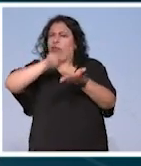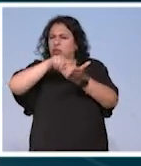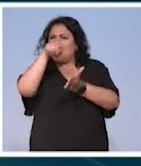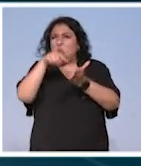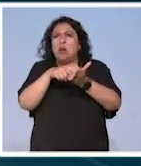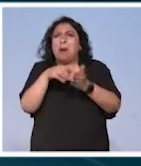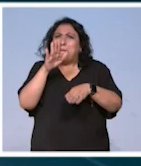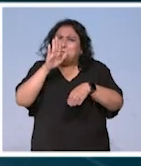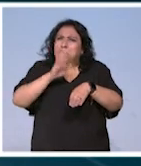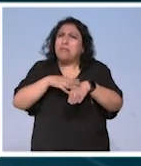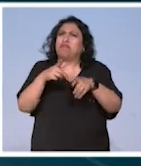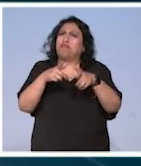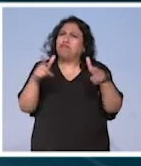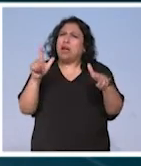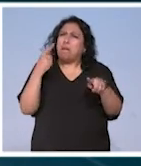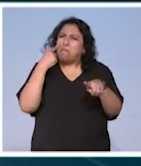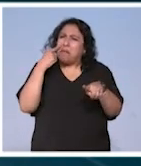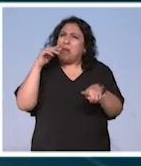ha incrementado.